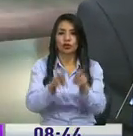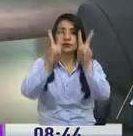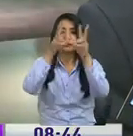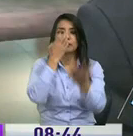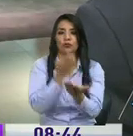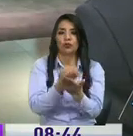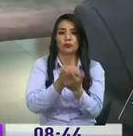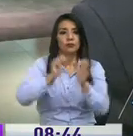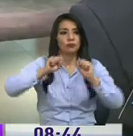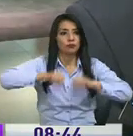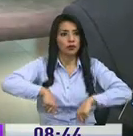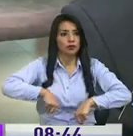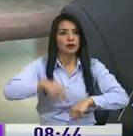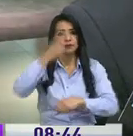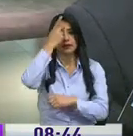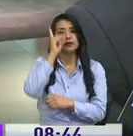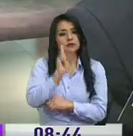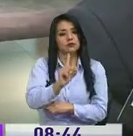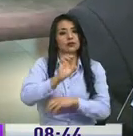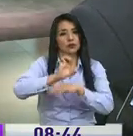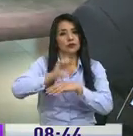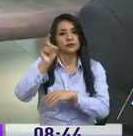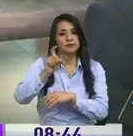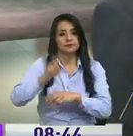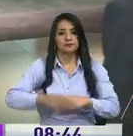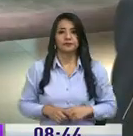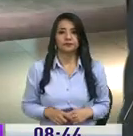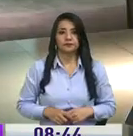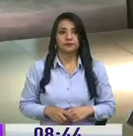Ahí es cuando tenemos que tomar las decisiones que el Ecuador necesita.